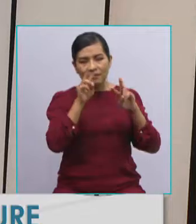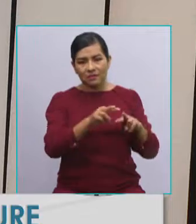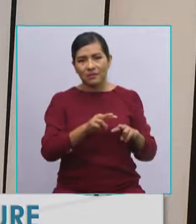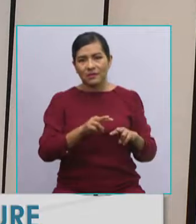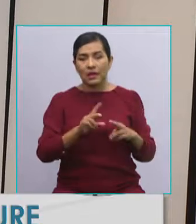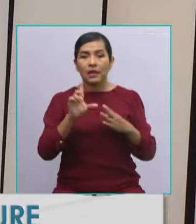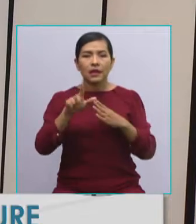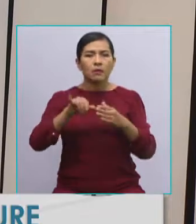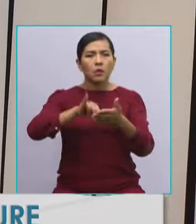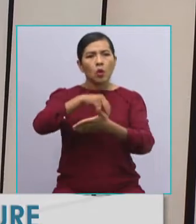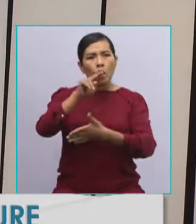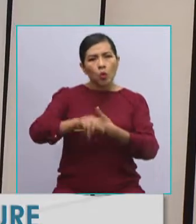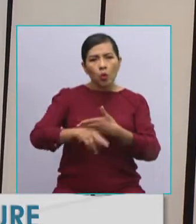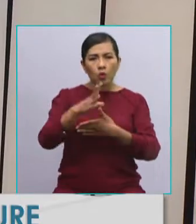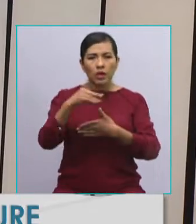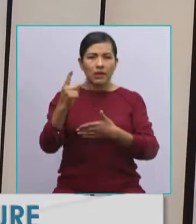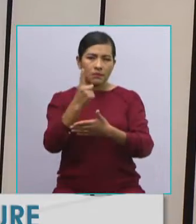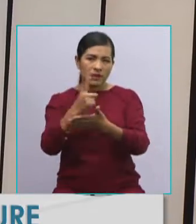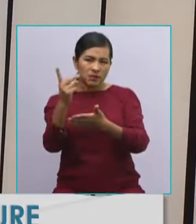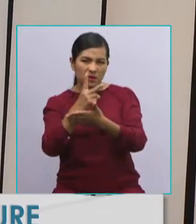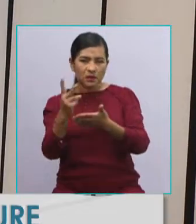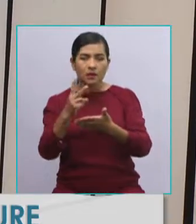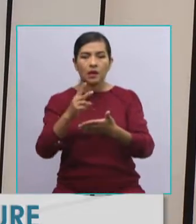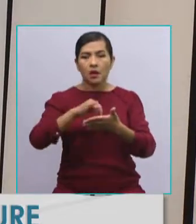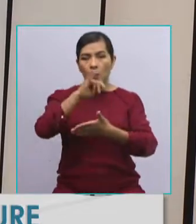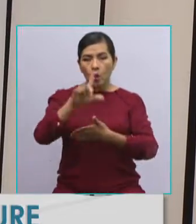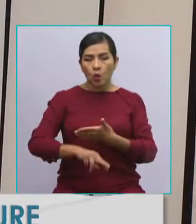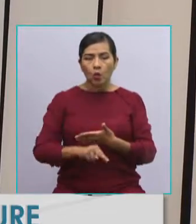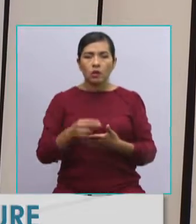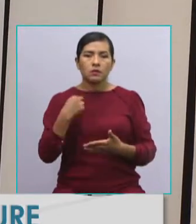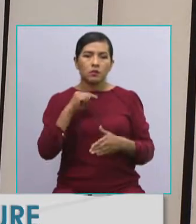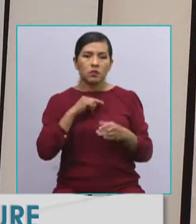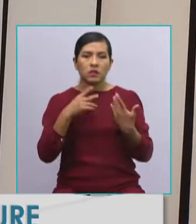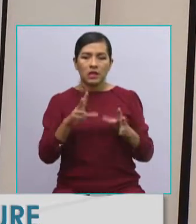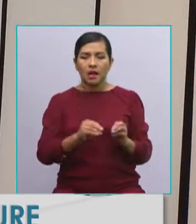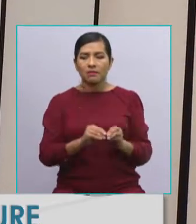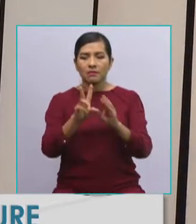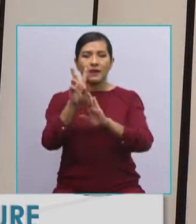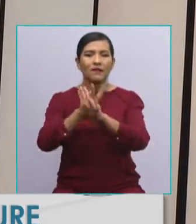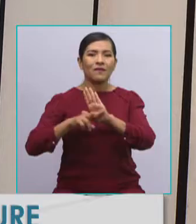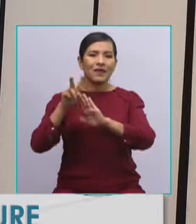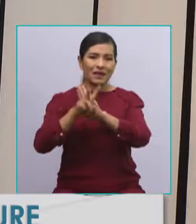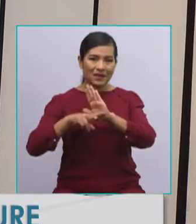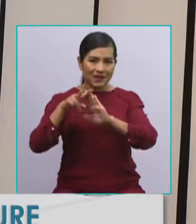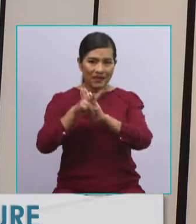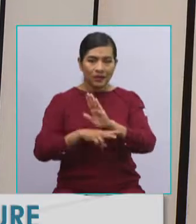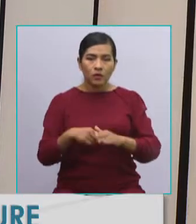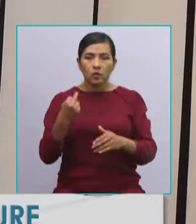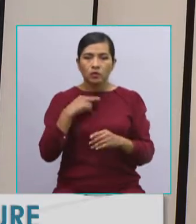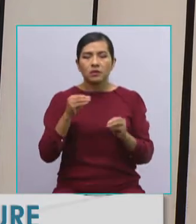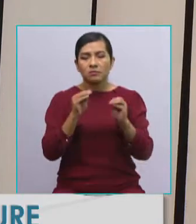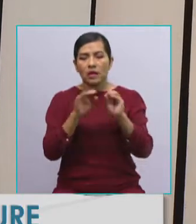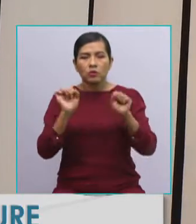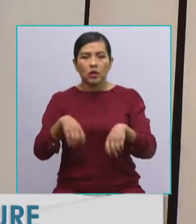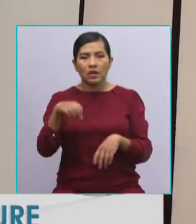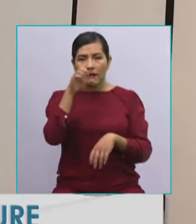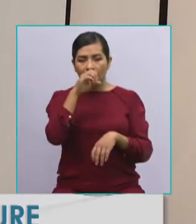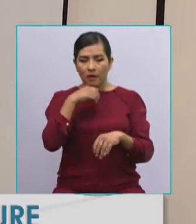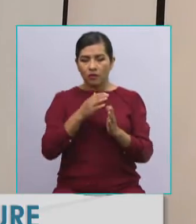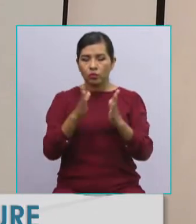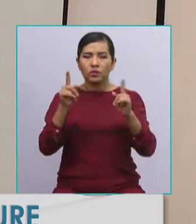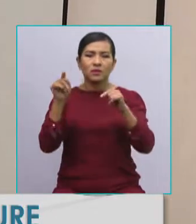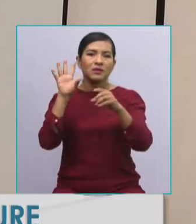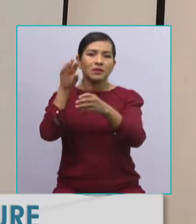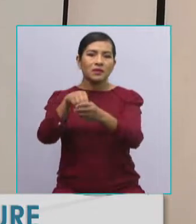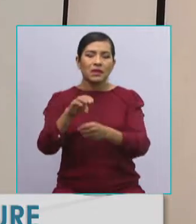en junio, entre la primera y la segunda semana de junio, ya tenemos el estreno del videoclip. Vamos a hacer un concierto, si puedo decirlo, en el